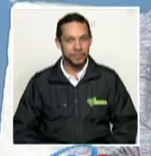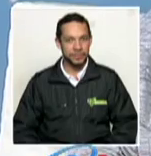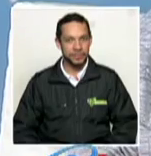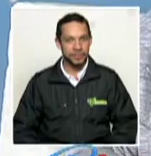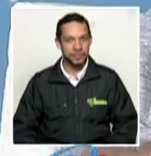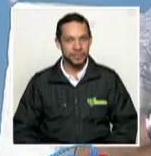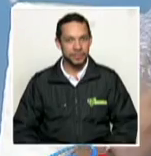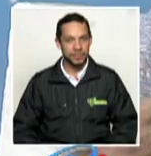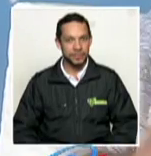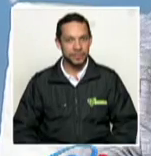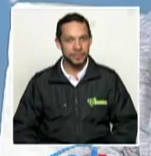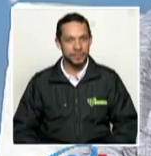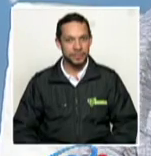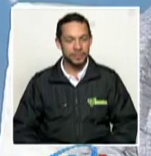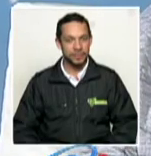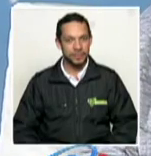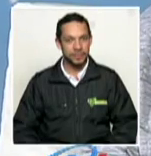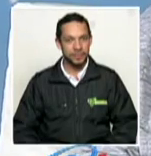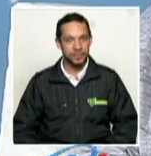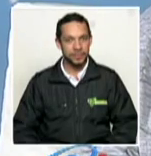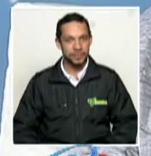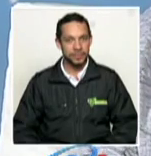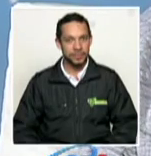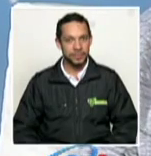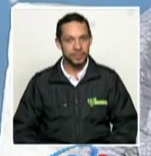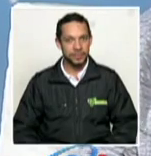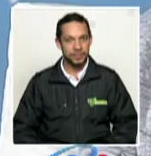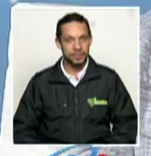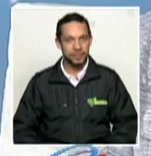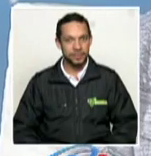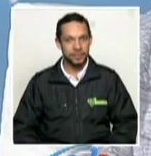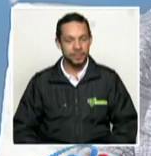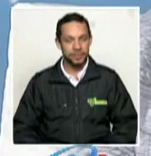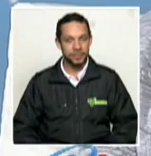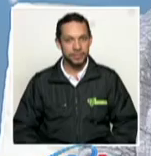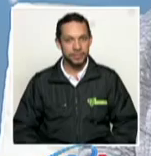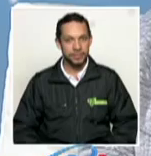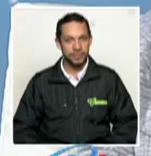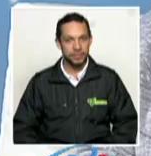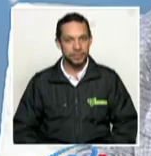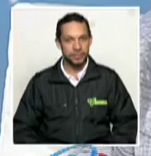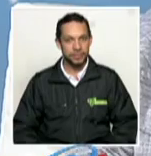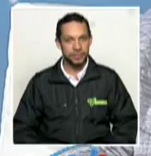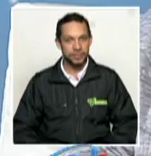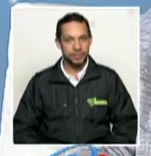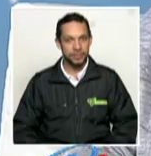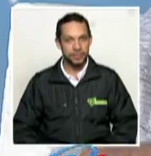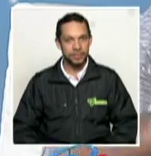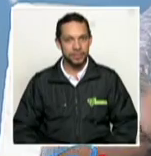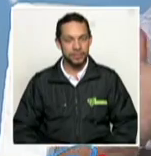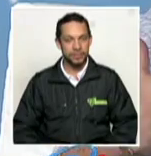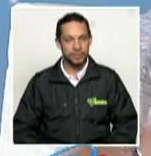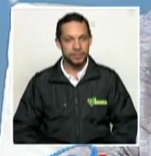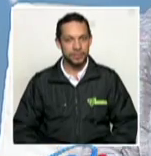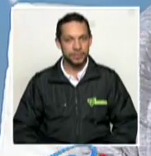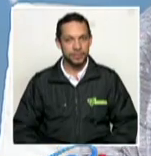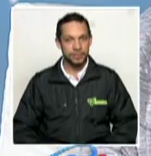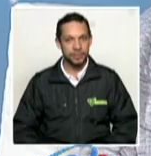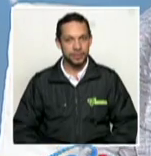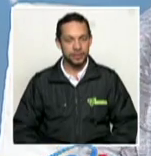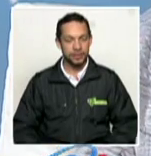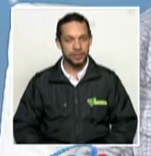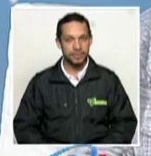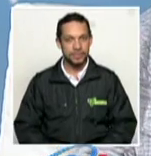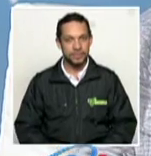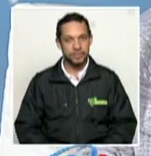en la distancia, un gran saludo a toda la gente que día a día se suma a estas sintonías